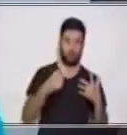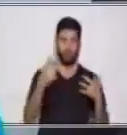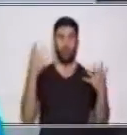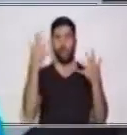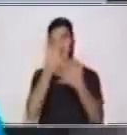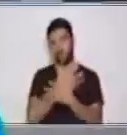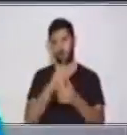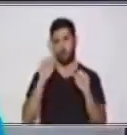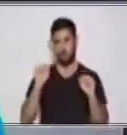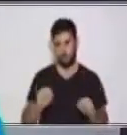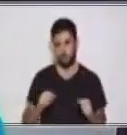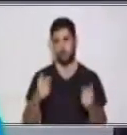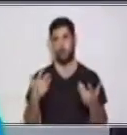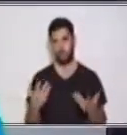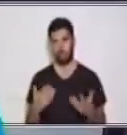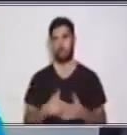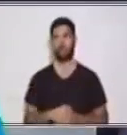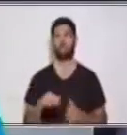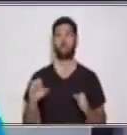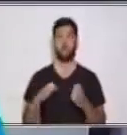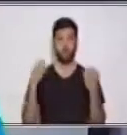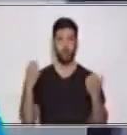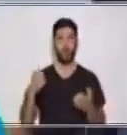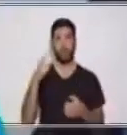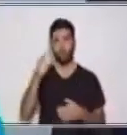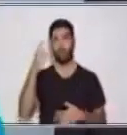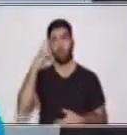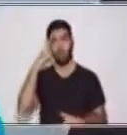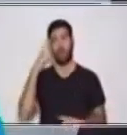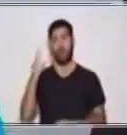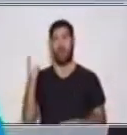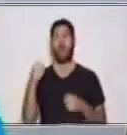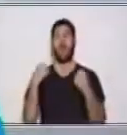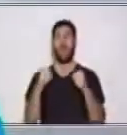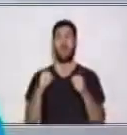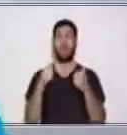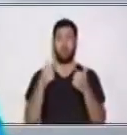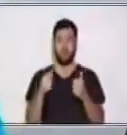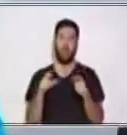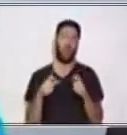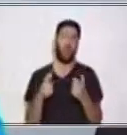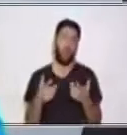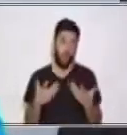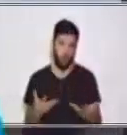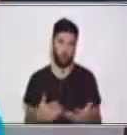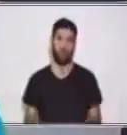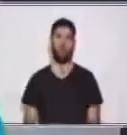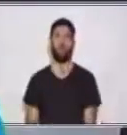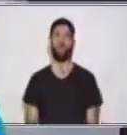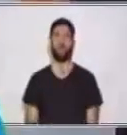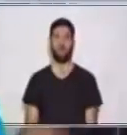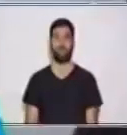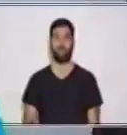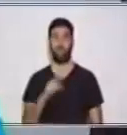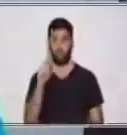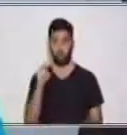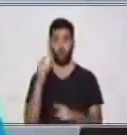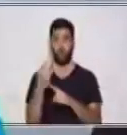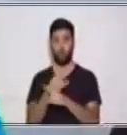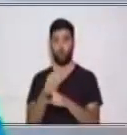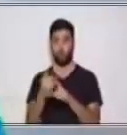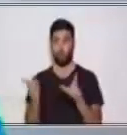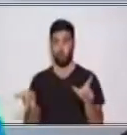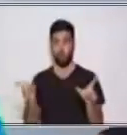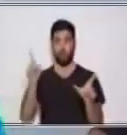confusión. Entonces debes de considerar bien la forma de cómo utilizar tu